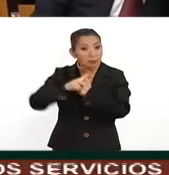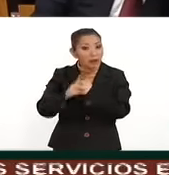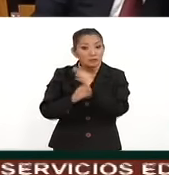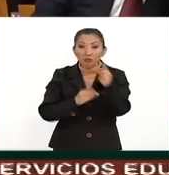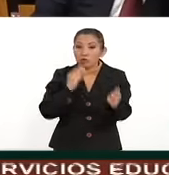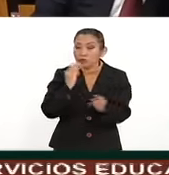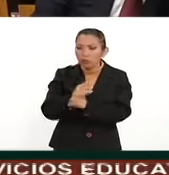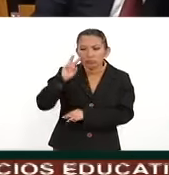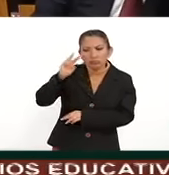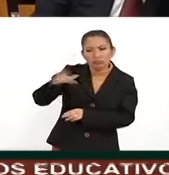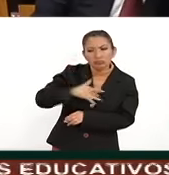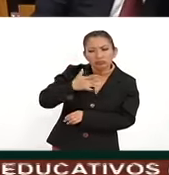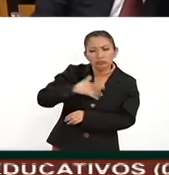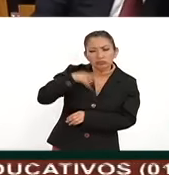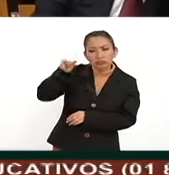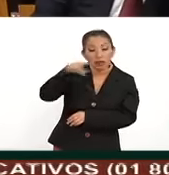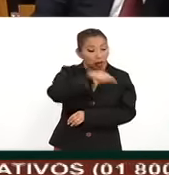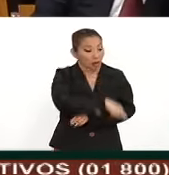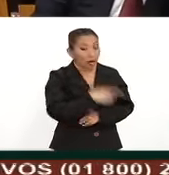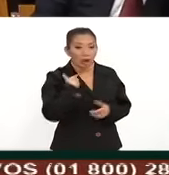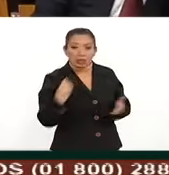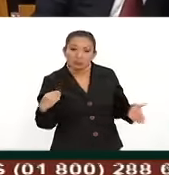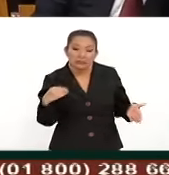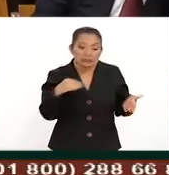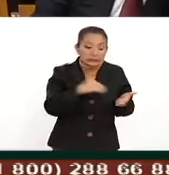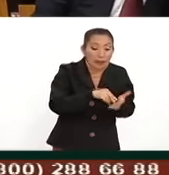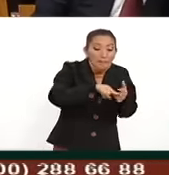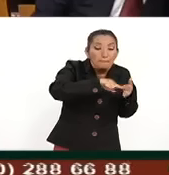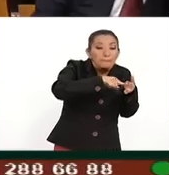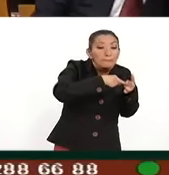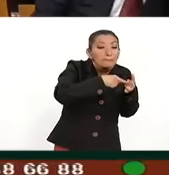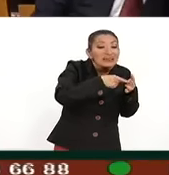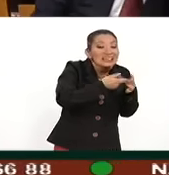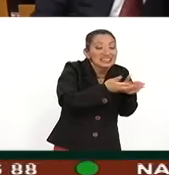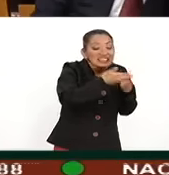mundo. Estamos en la etapa de implementación,